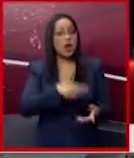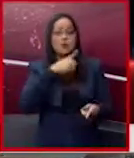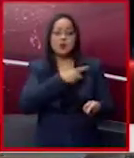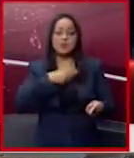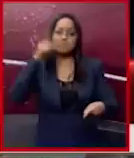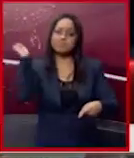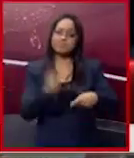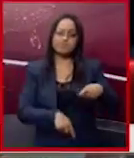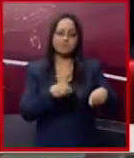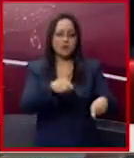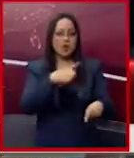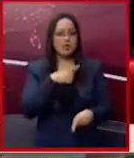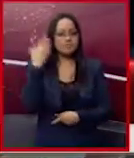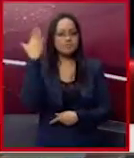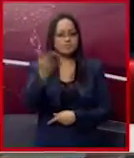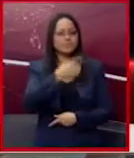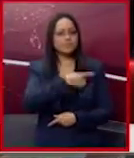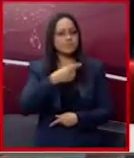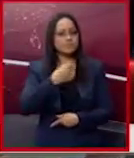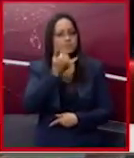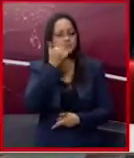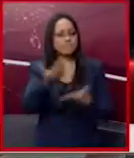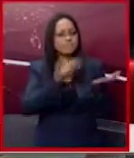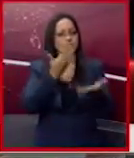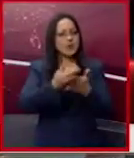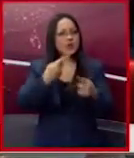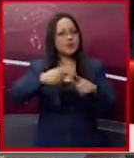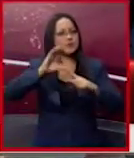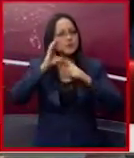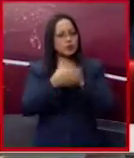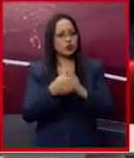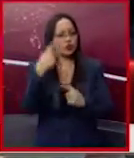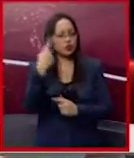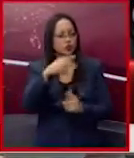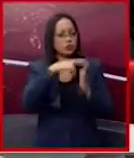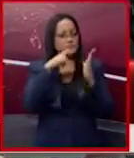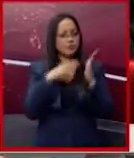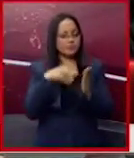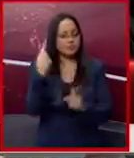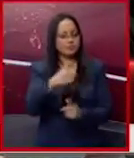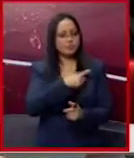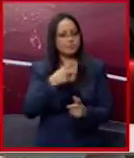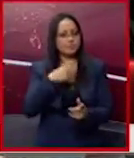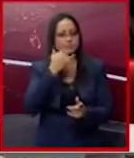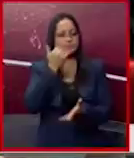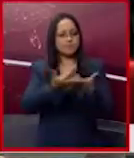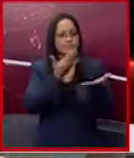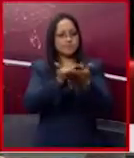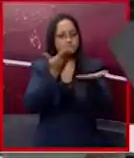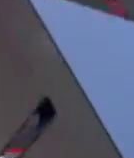y exijo una disculpa pública a los miembros de la Comisión de Régimen, Reglamentos y Prácticas Parlamentarias.